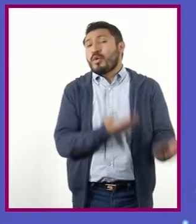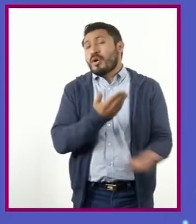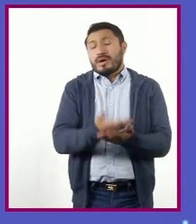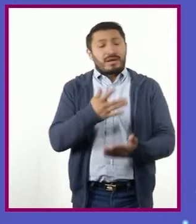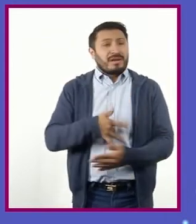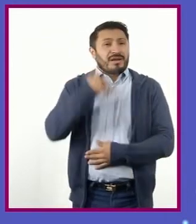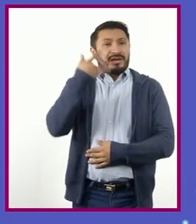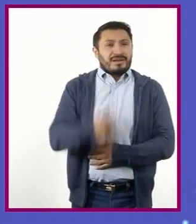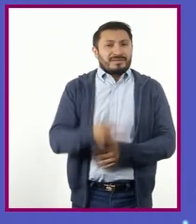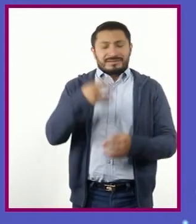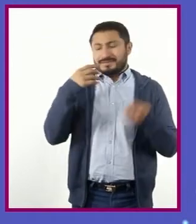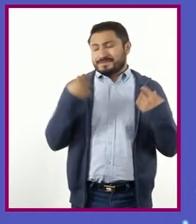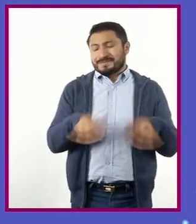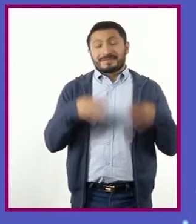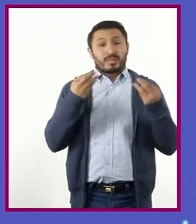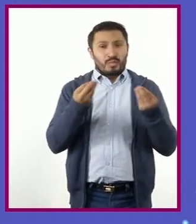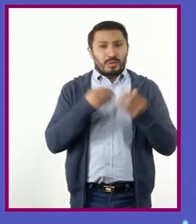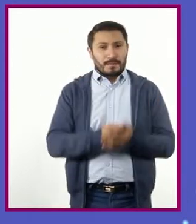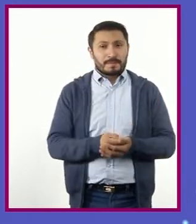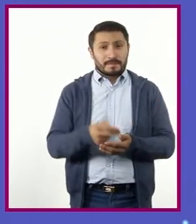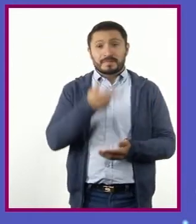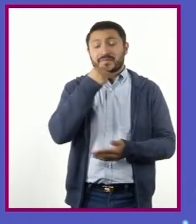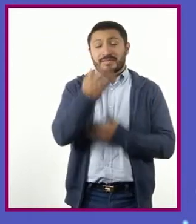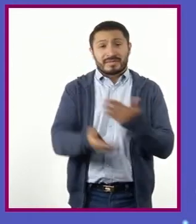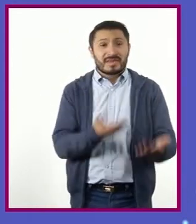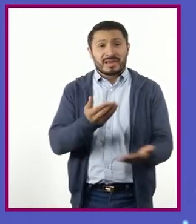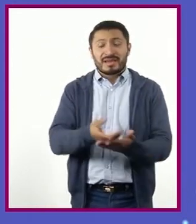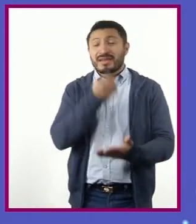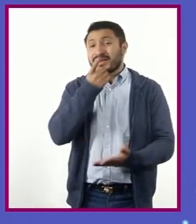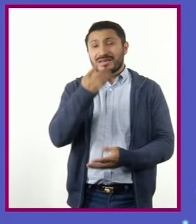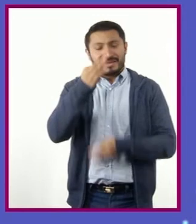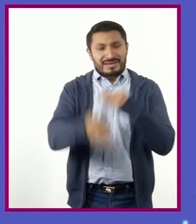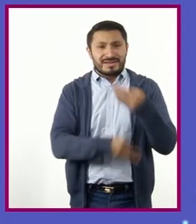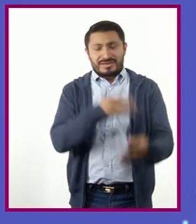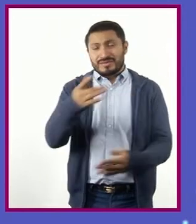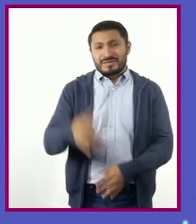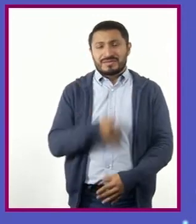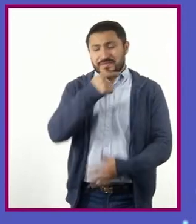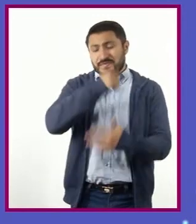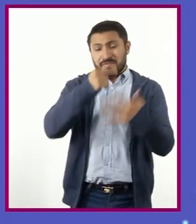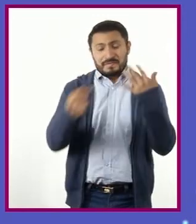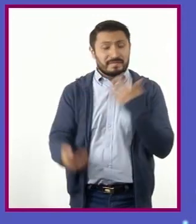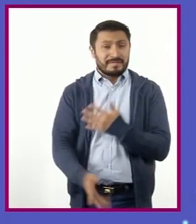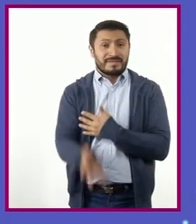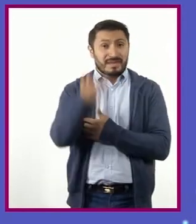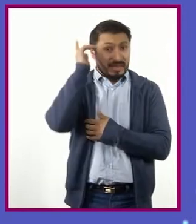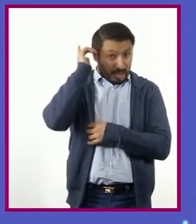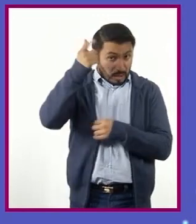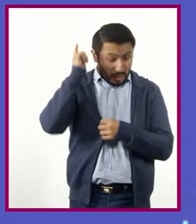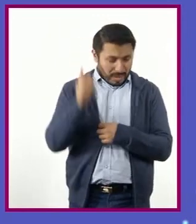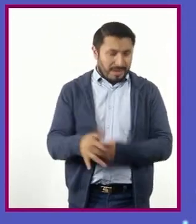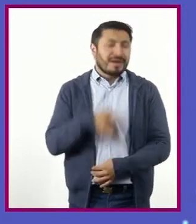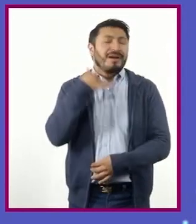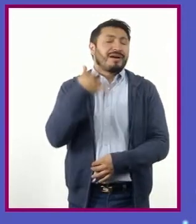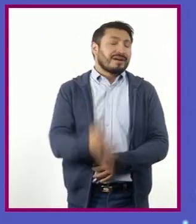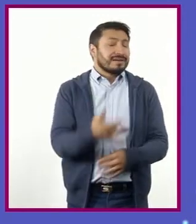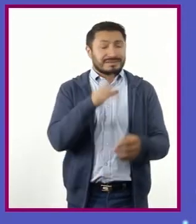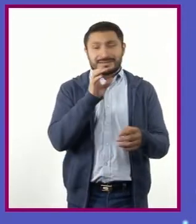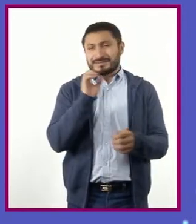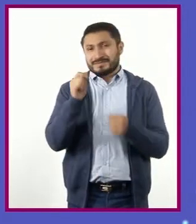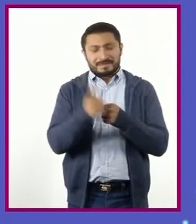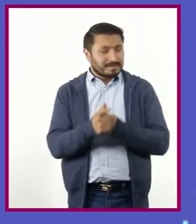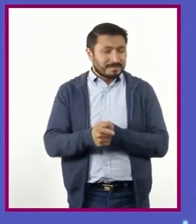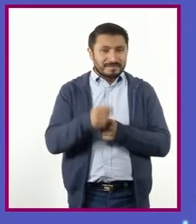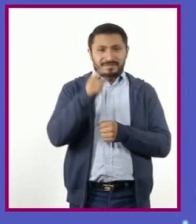enamorado perdidamente. El caballero dice todo lo que siente por ella, esperando que su sinceridad en algún